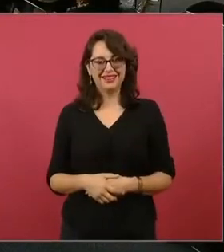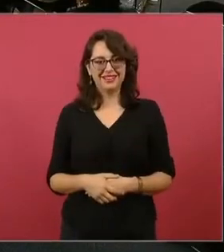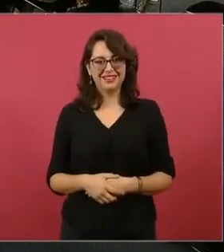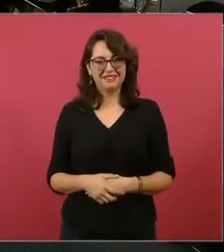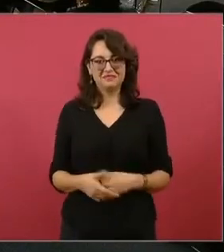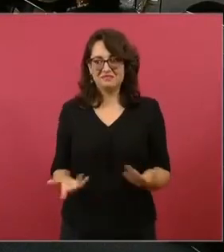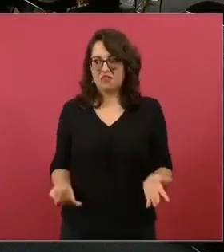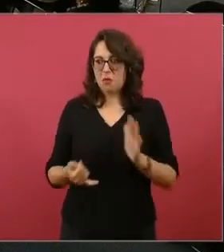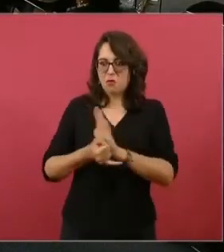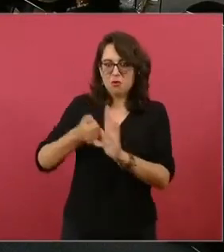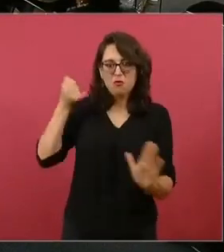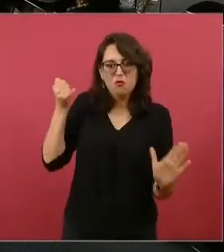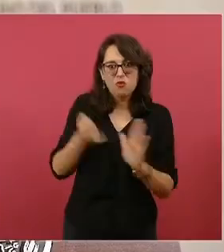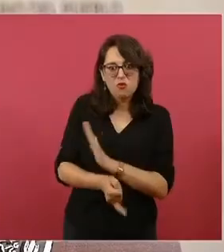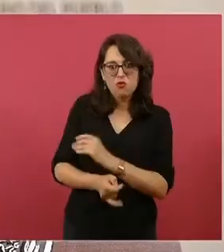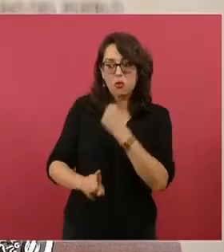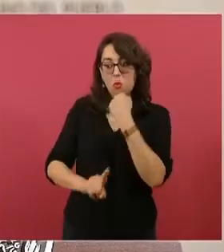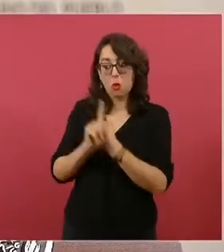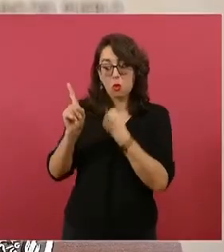del problema?